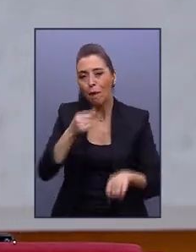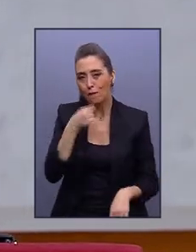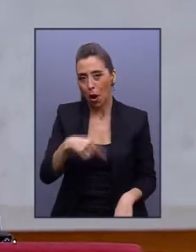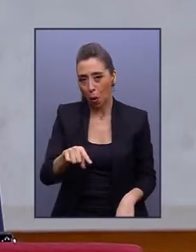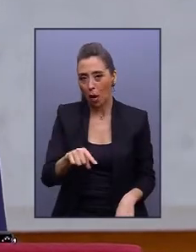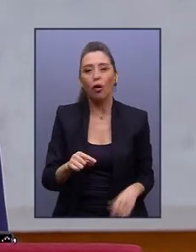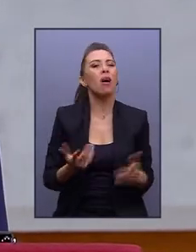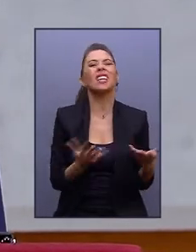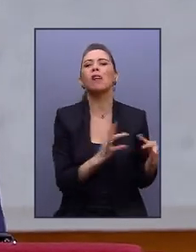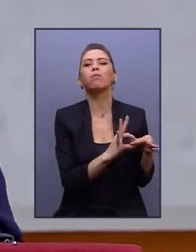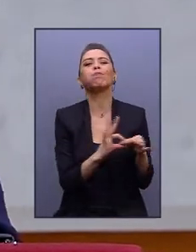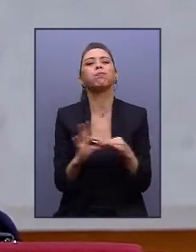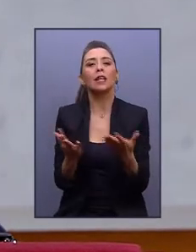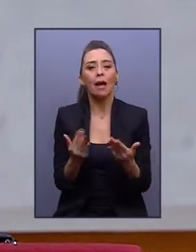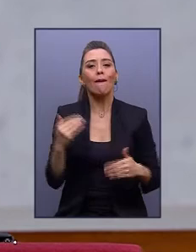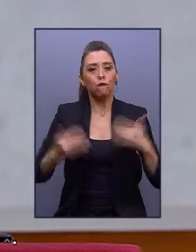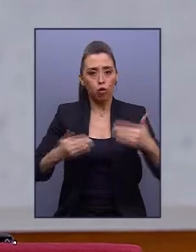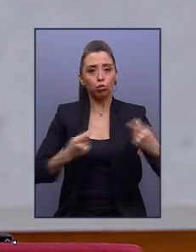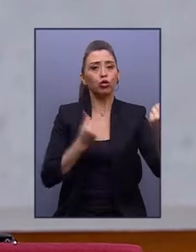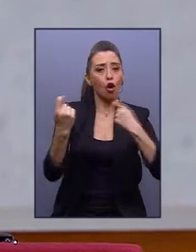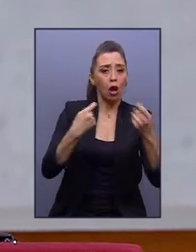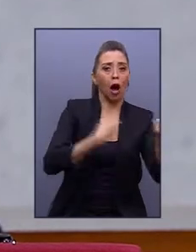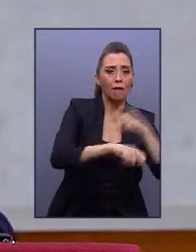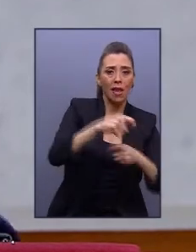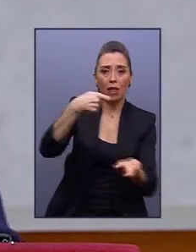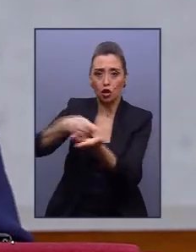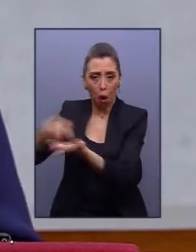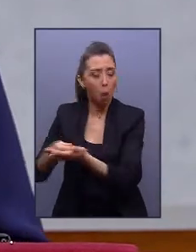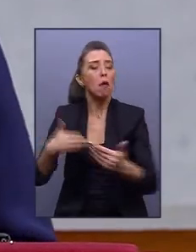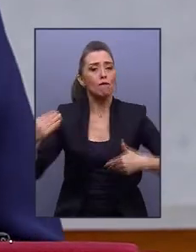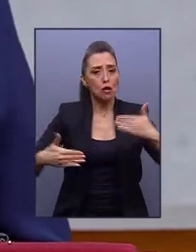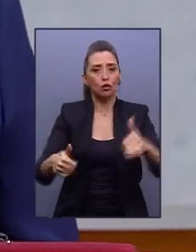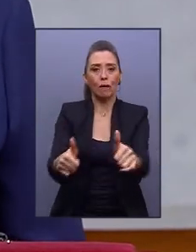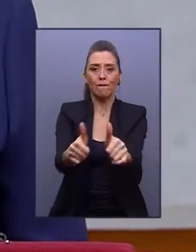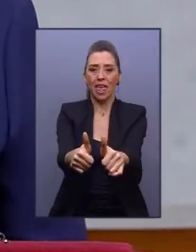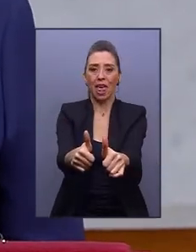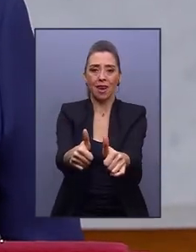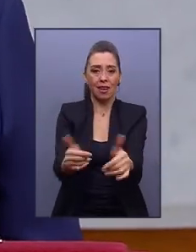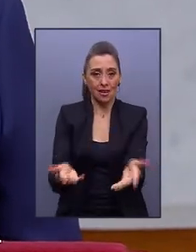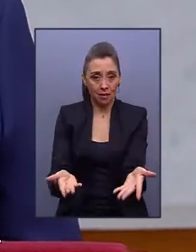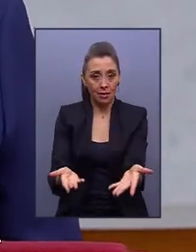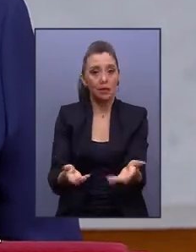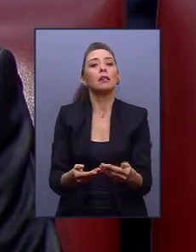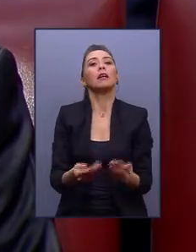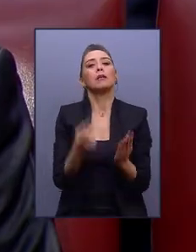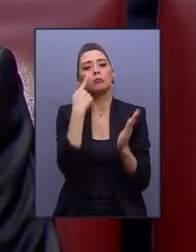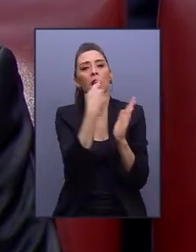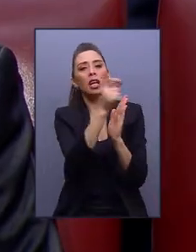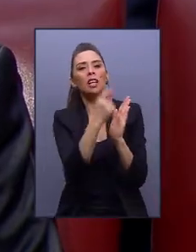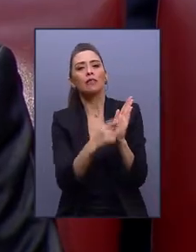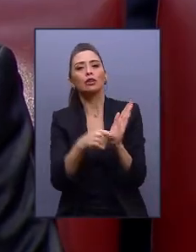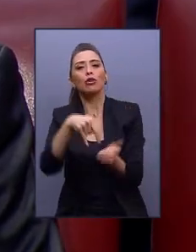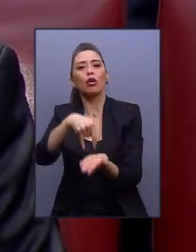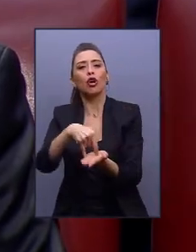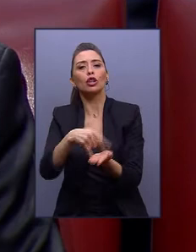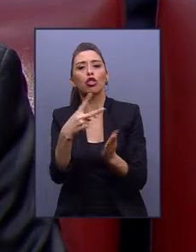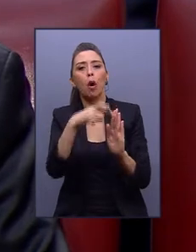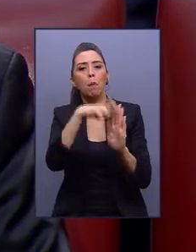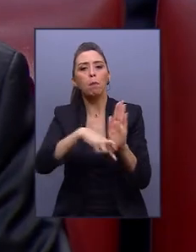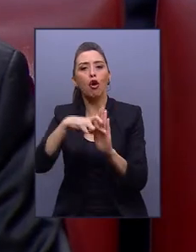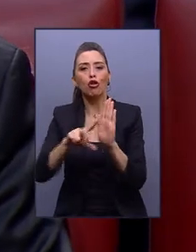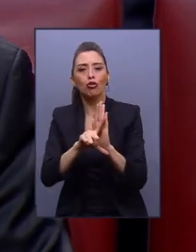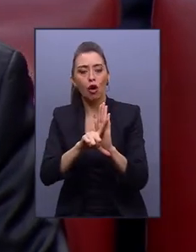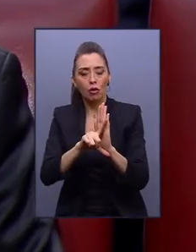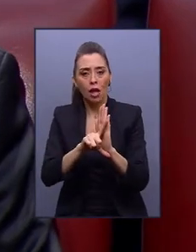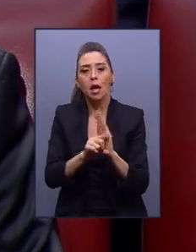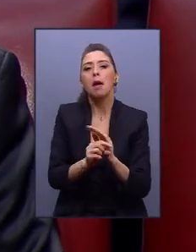De lo que se trata es que opere el mercado, pero que lo haga bien. Por eso también hemos sometido a revisión del Congreso dos proyectos para